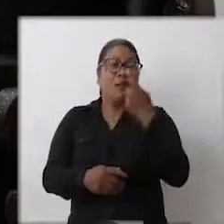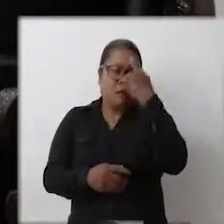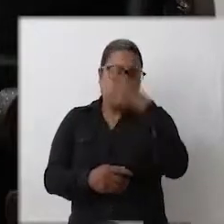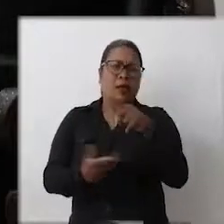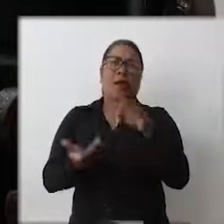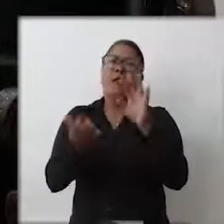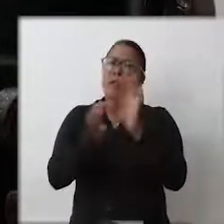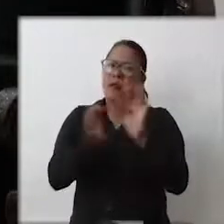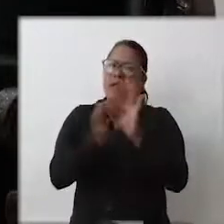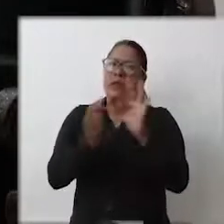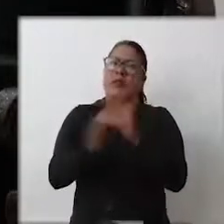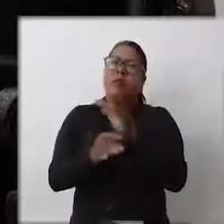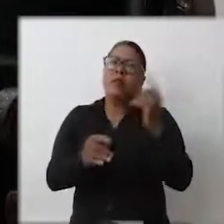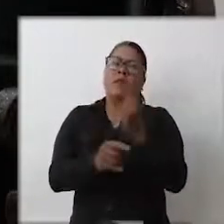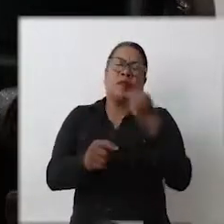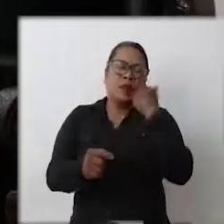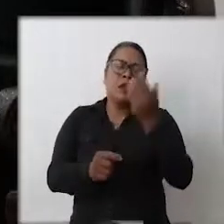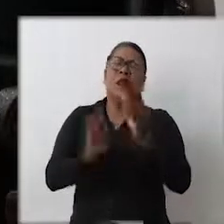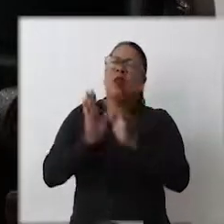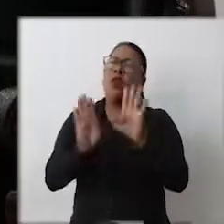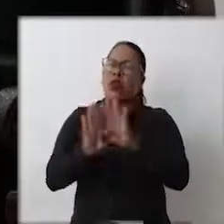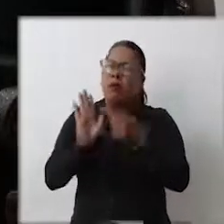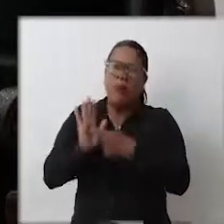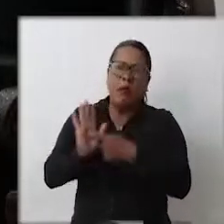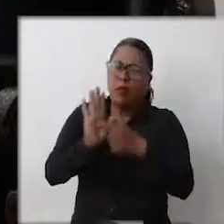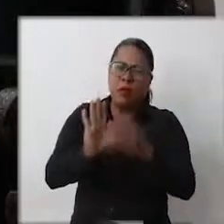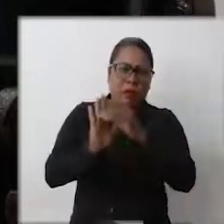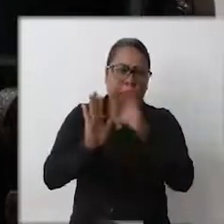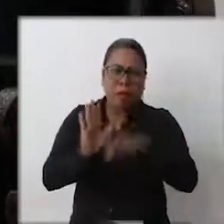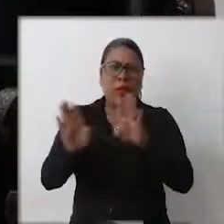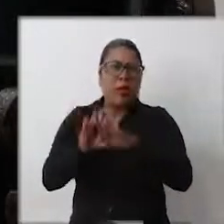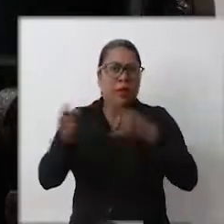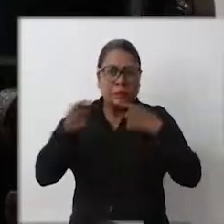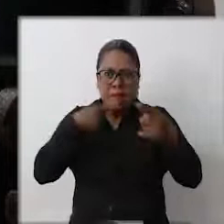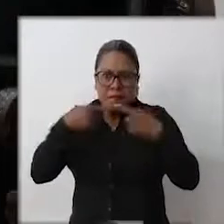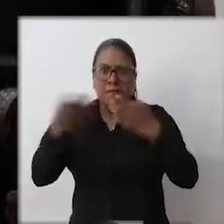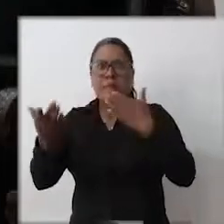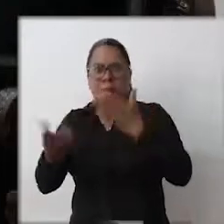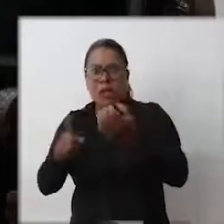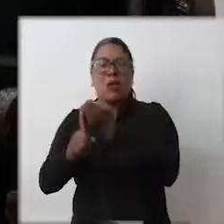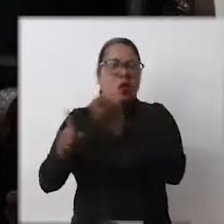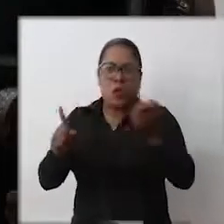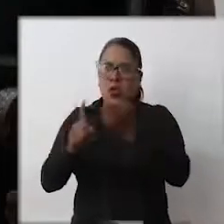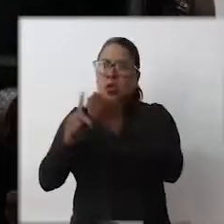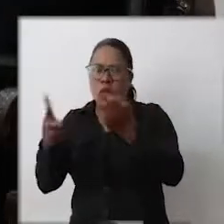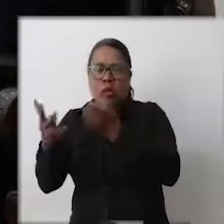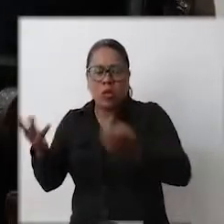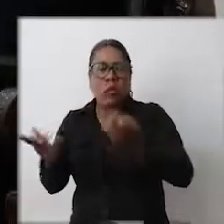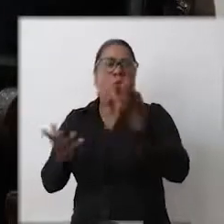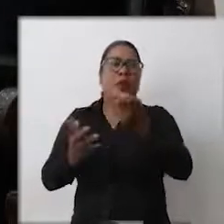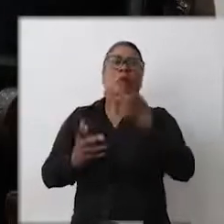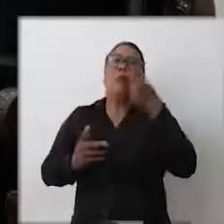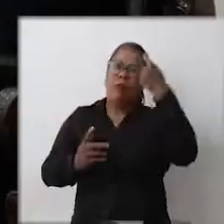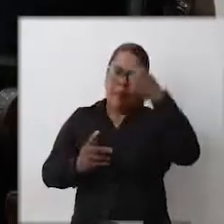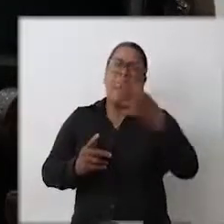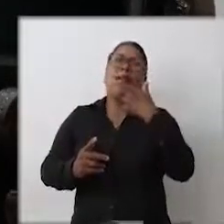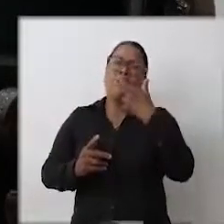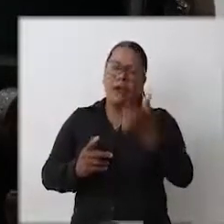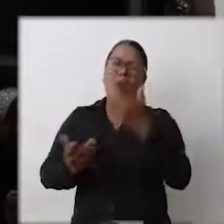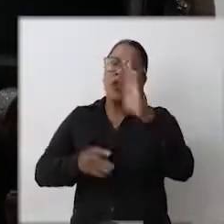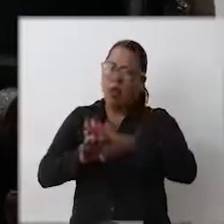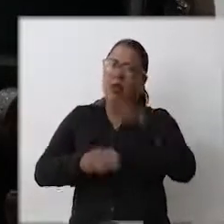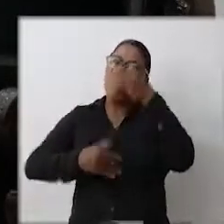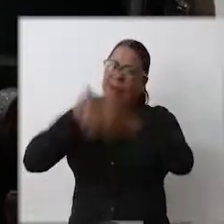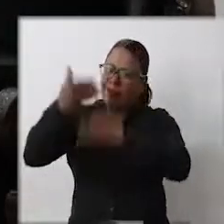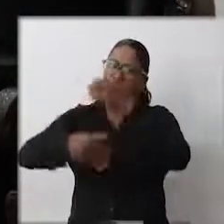del sorteo, y las candidatas y los candidatos participaron en ese evento en un ambiente de cordialidad